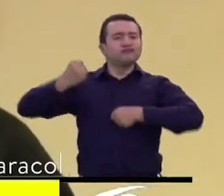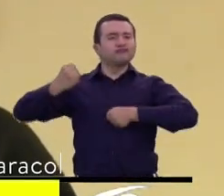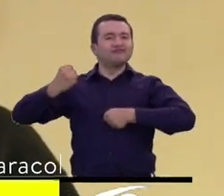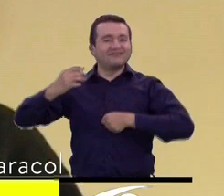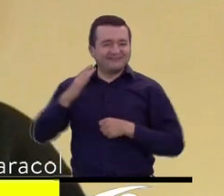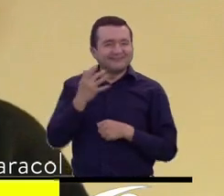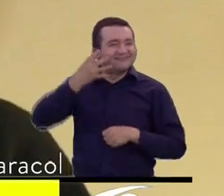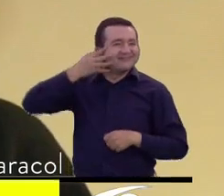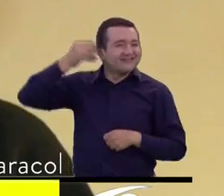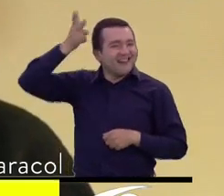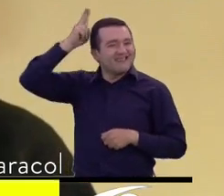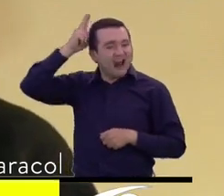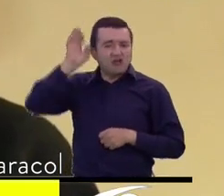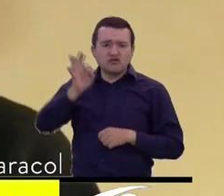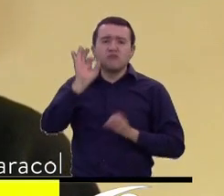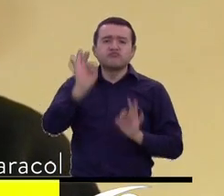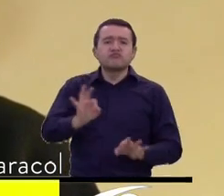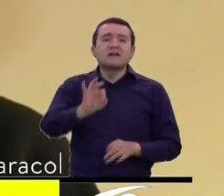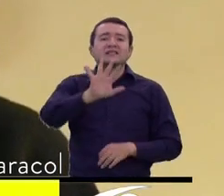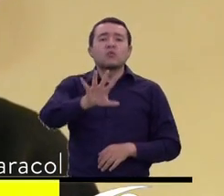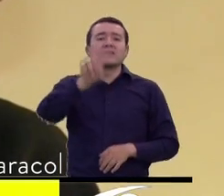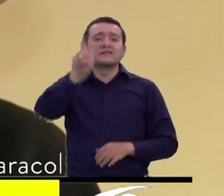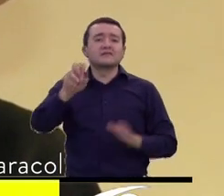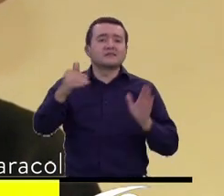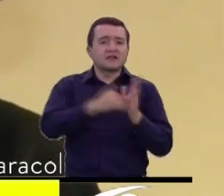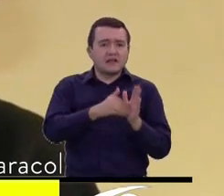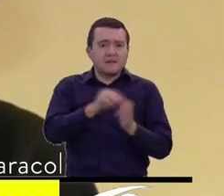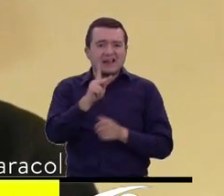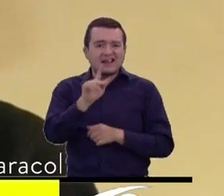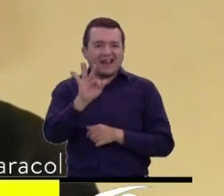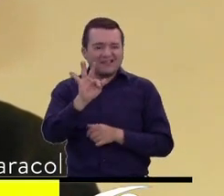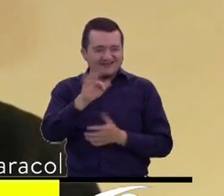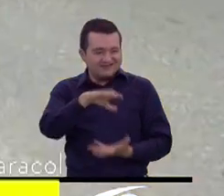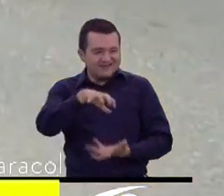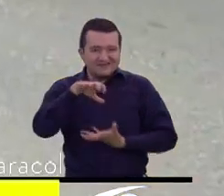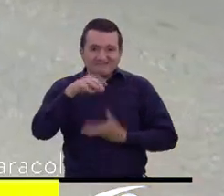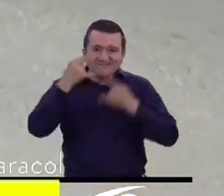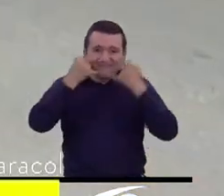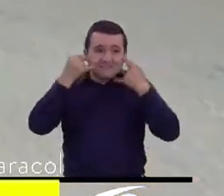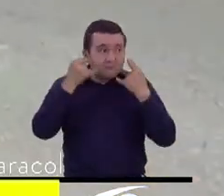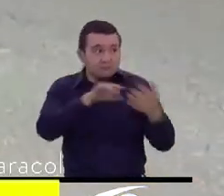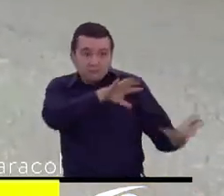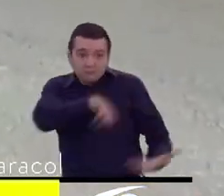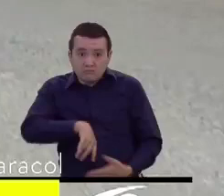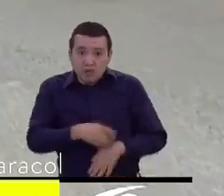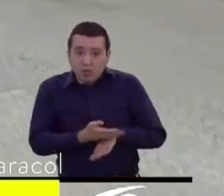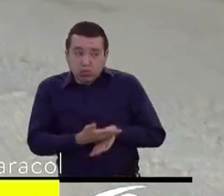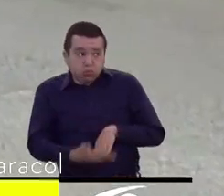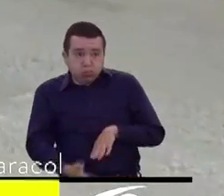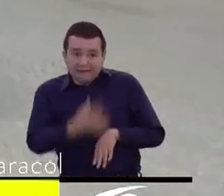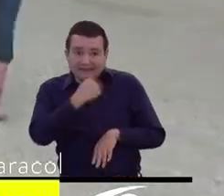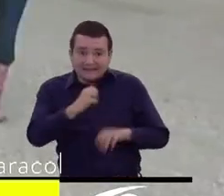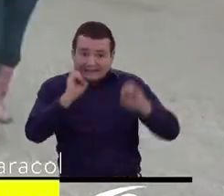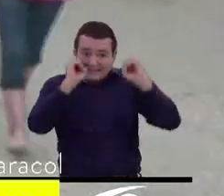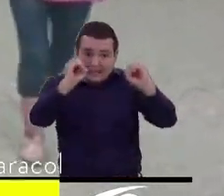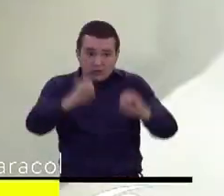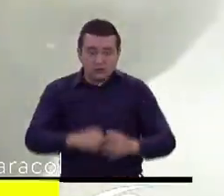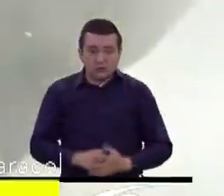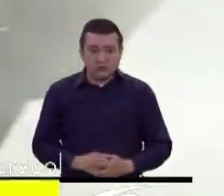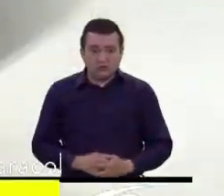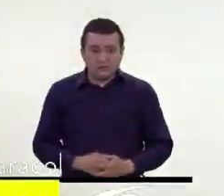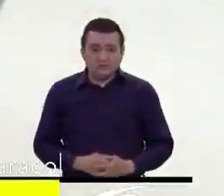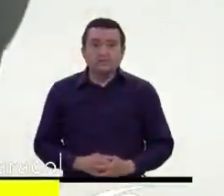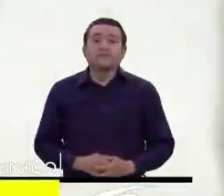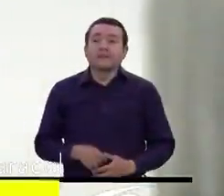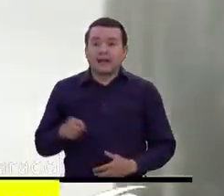57.000 kits de bioseguridad. Esta es la fecha que no ha llegado ni uno solo. Los comuneros que intenten evadir las medidas de control y